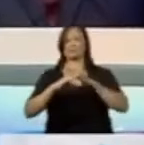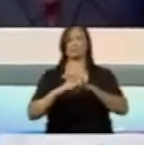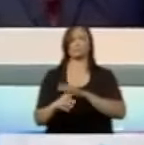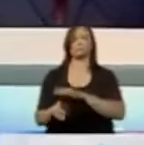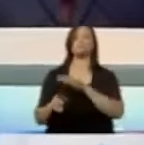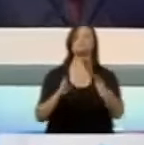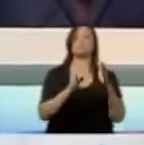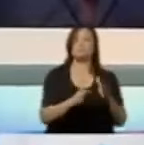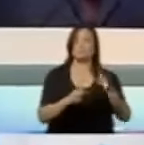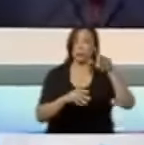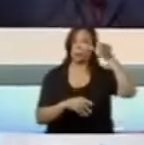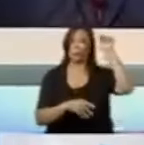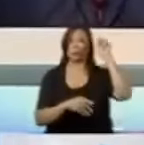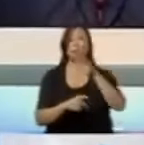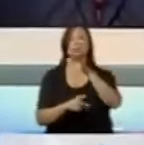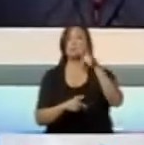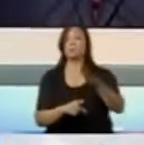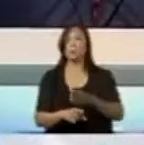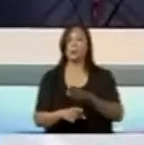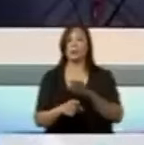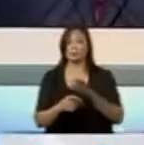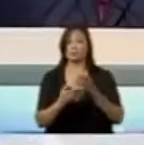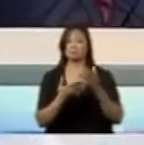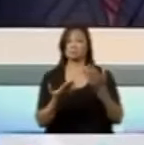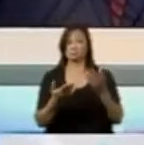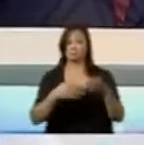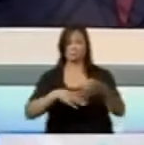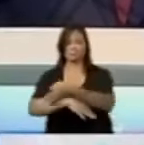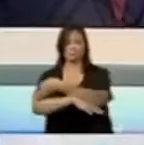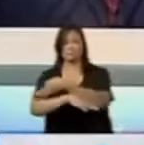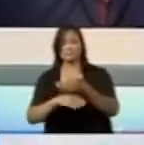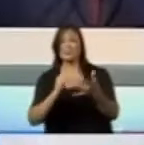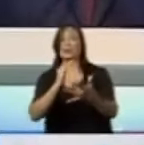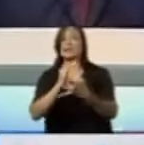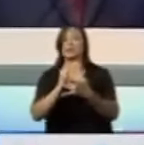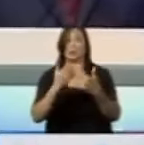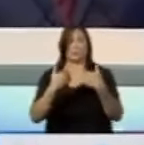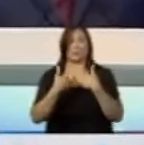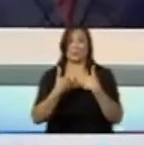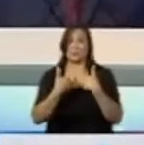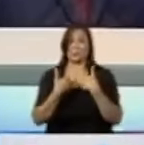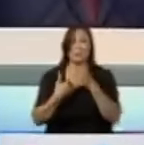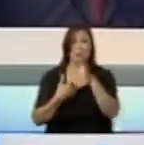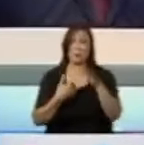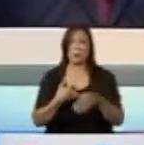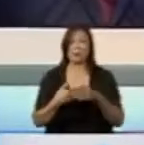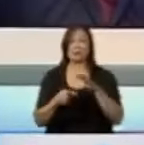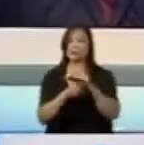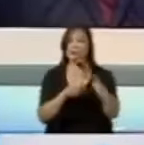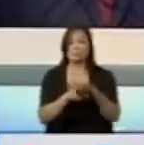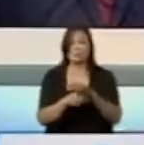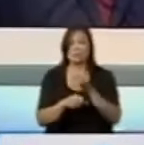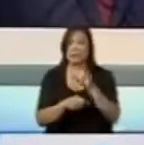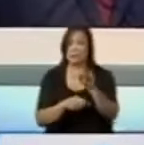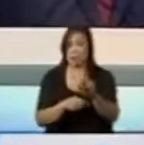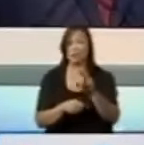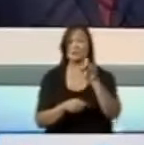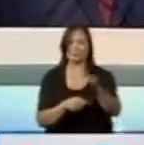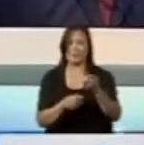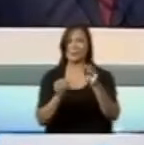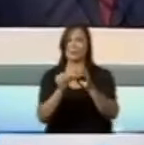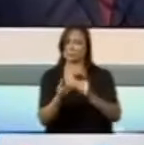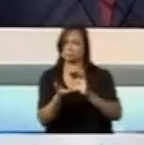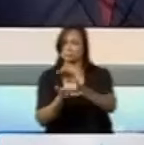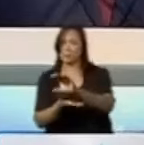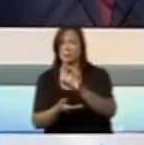Abinader. Nunca antes la frontera había tenido la tecnología que tiene ahora. ¿Que es suficiente? No, debemos de invertir mucho